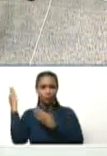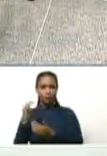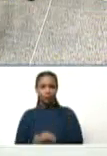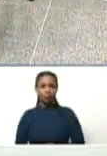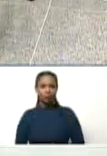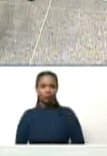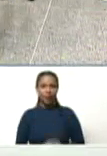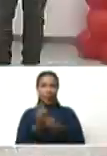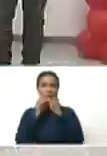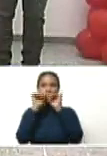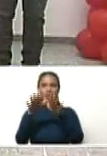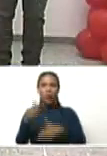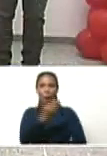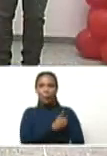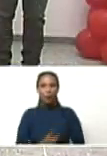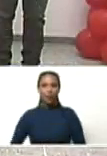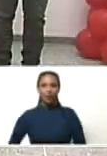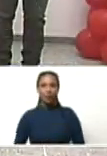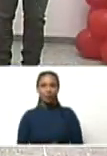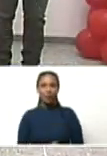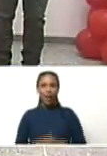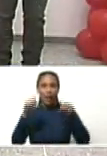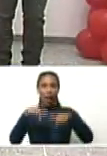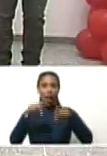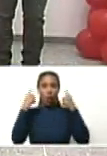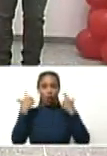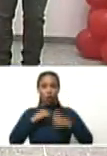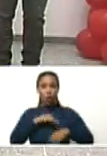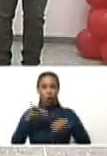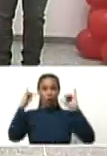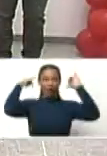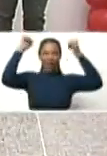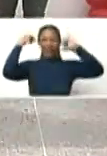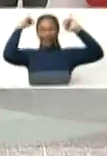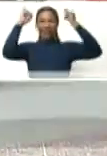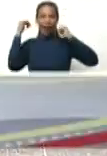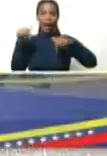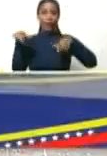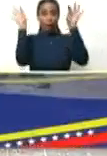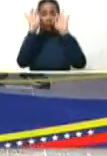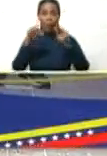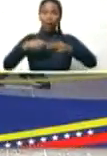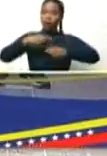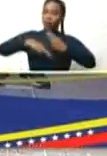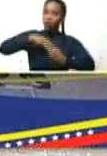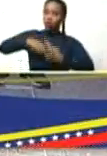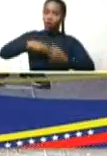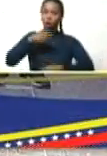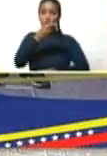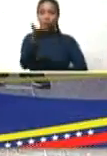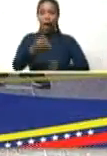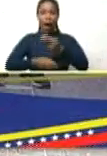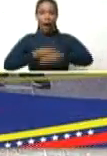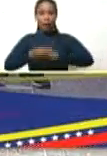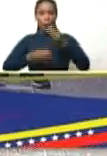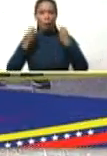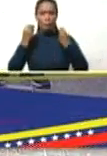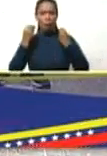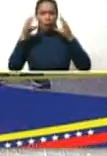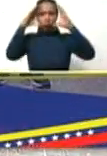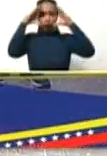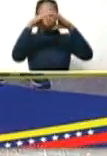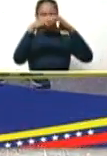Muchas bendiciones, presidente, y desde La Guaira estamos celebrando este método revolucionario que usted ha creado para